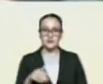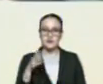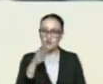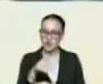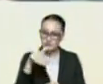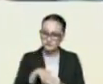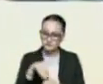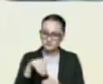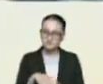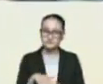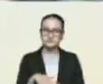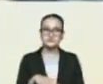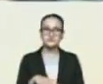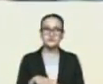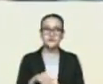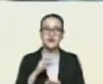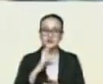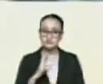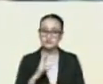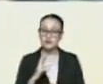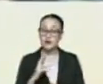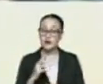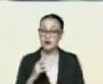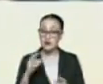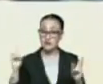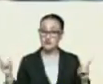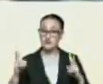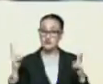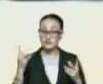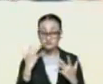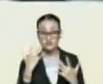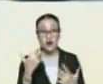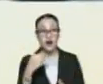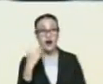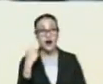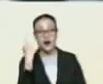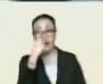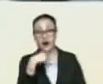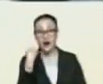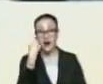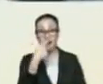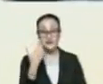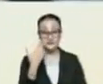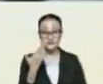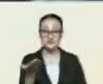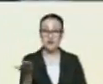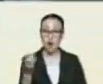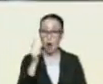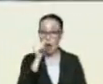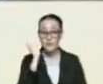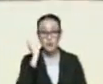candidaturas y resultaron victoriosos. Aquí les veo la cara. Hombres y mujeres jóvenes.